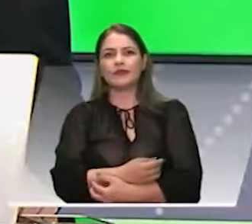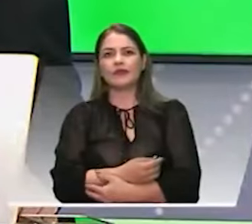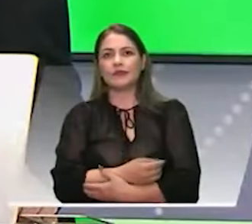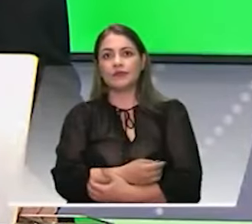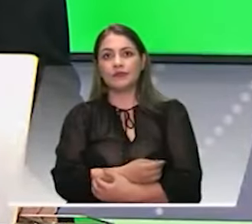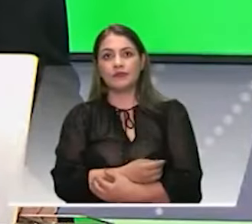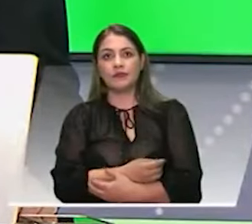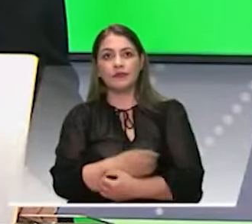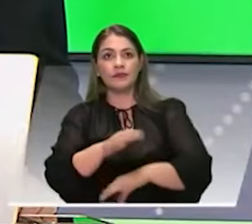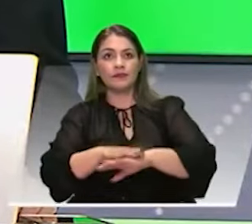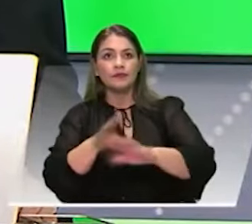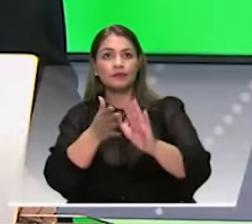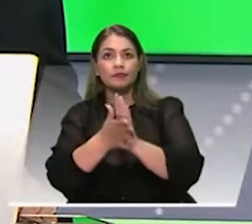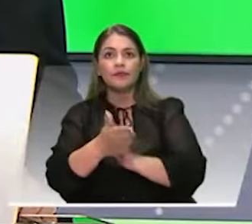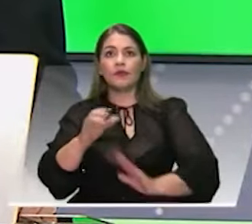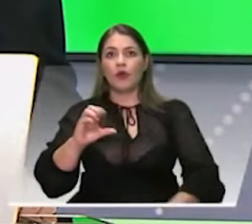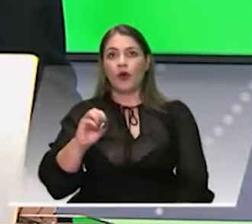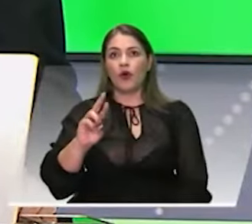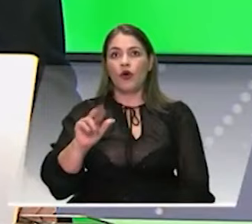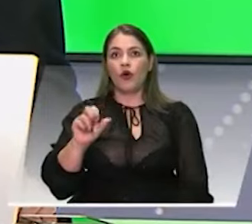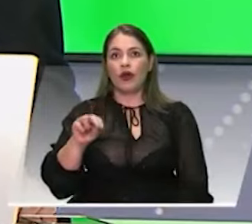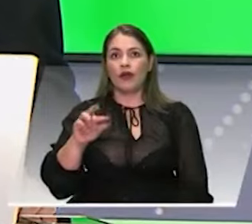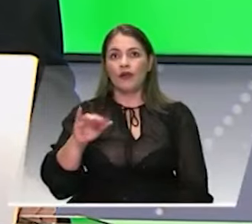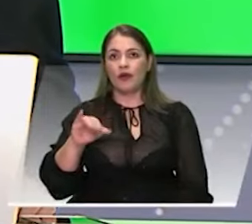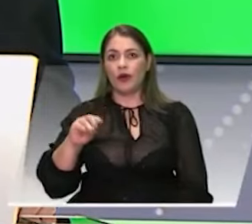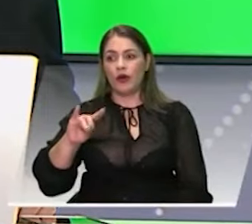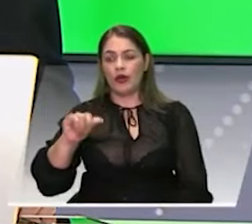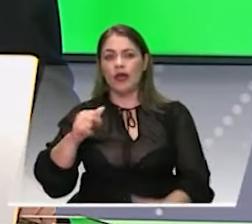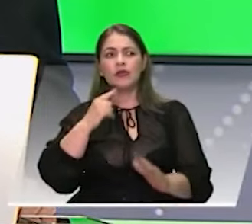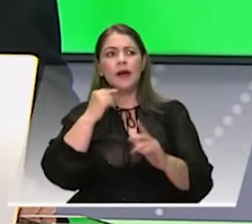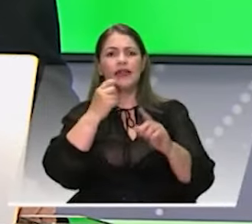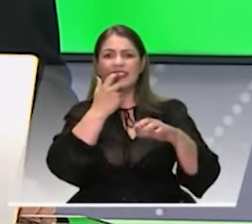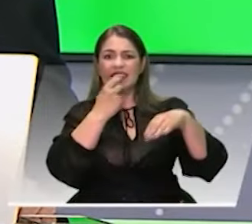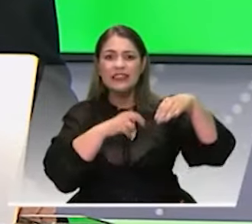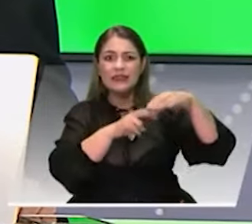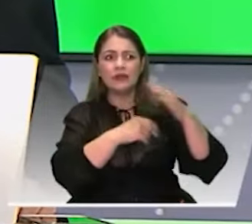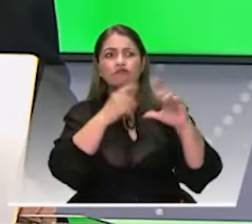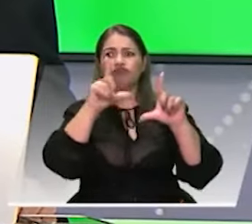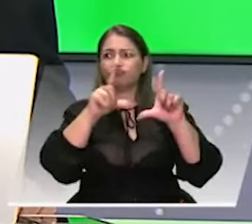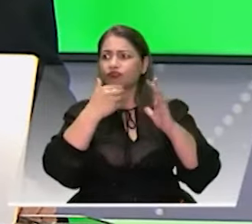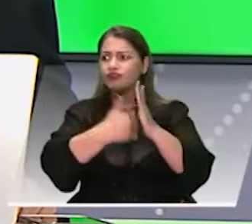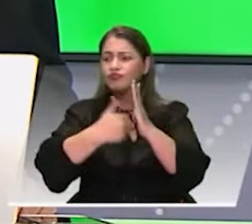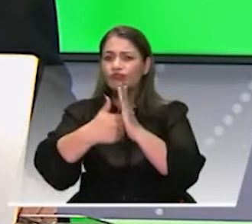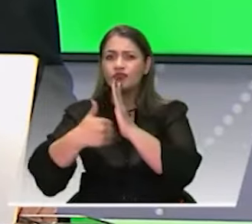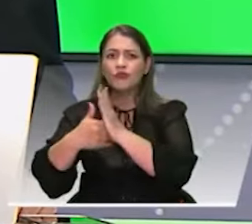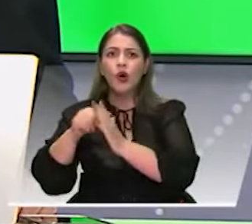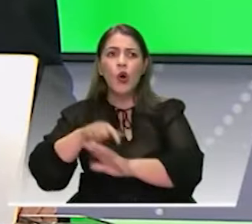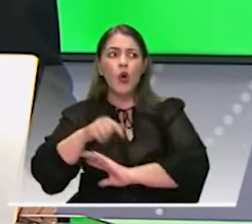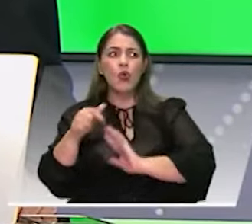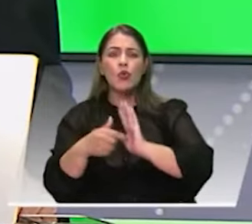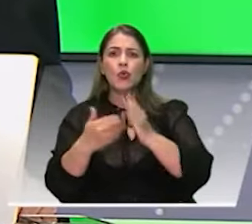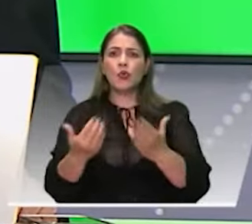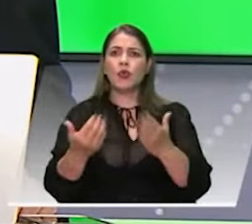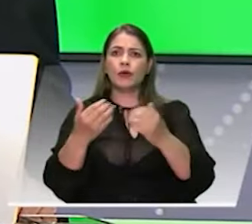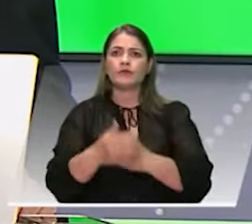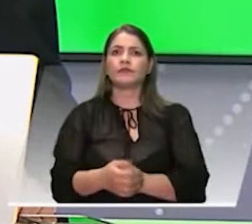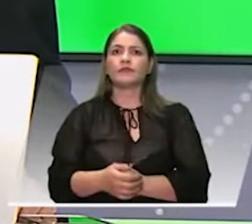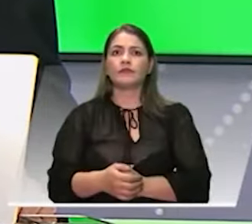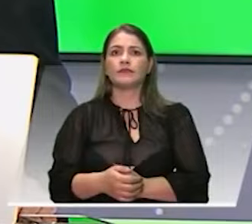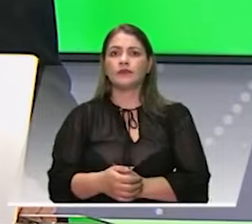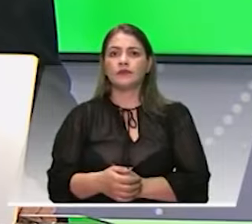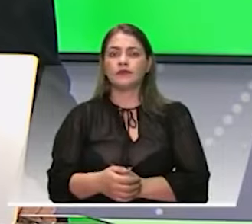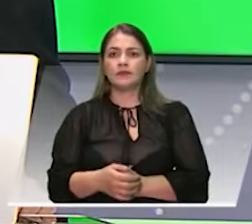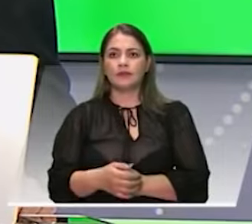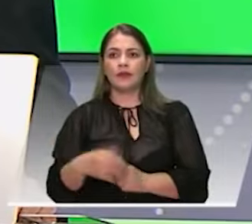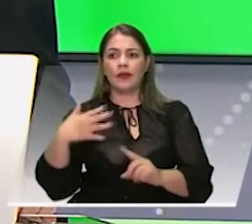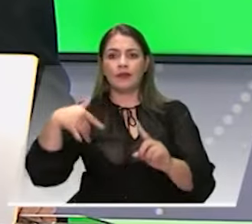Core Antioquia avanza en el fortalecimiento de la formalización minera y la sostenibilidad ambiental en el Bajo Cauca antioqueño. Fue entregada la primera licencia ambiental